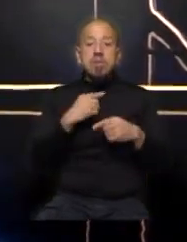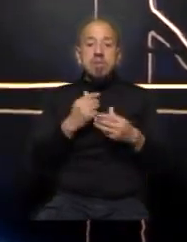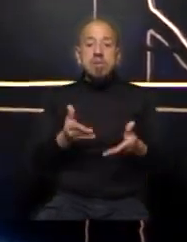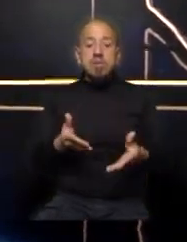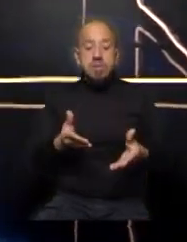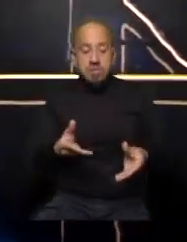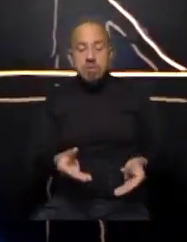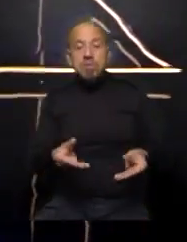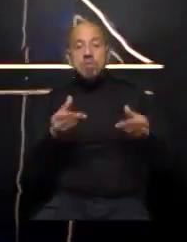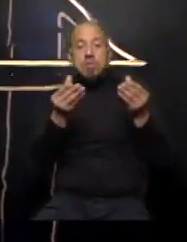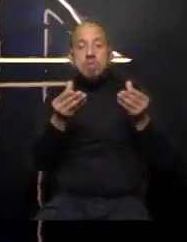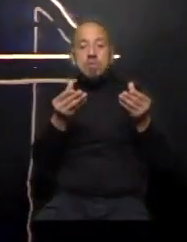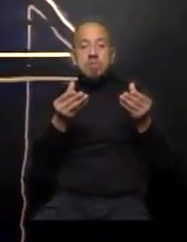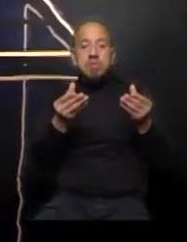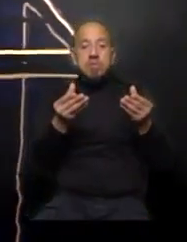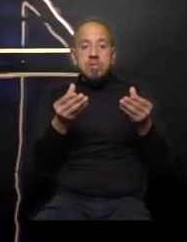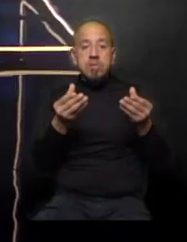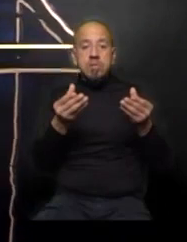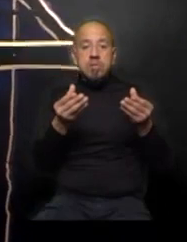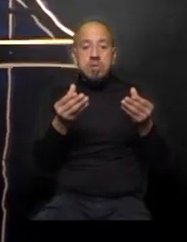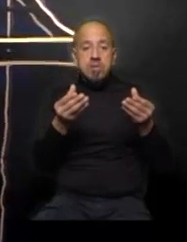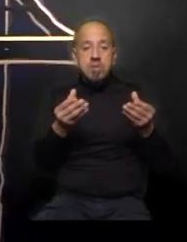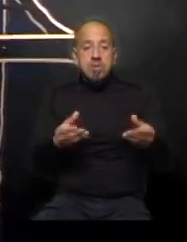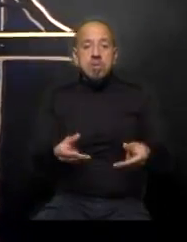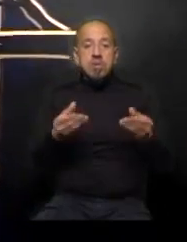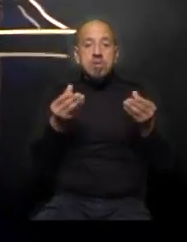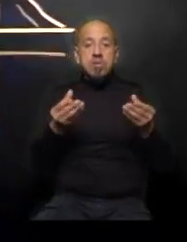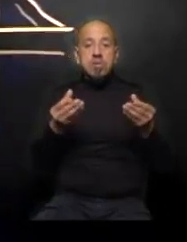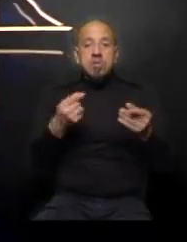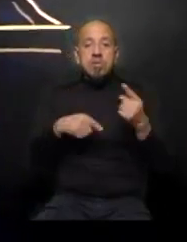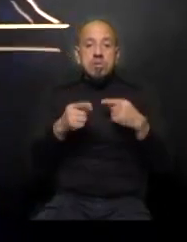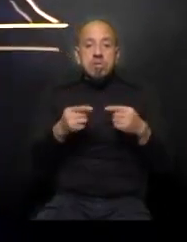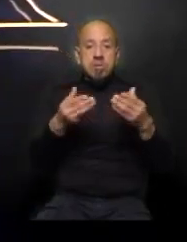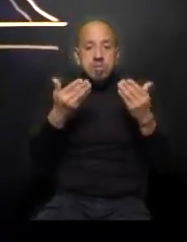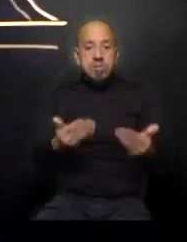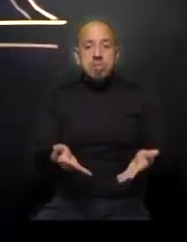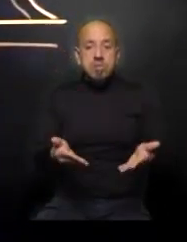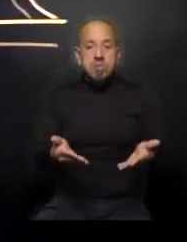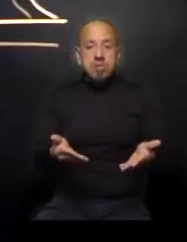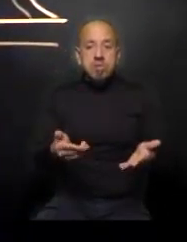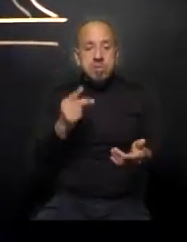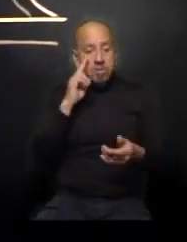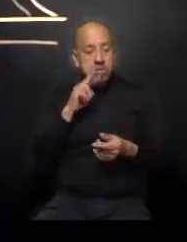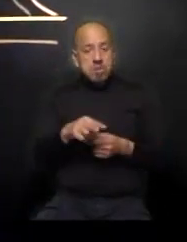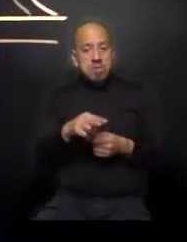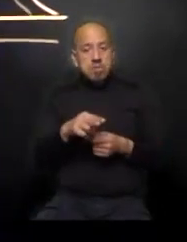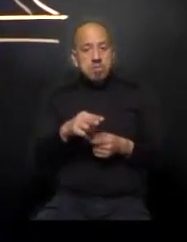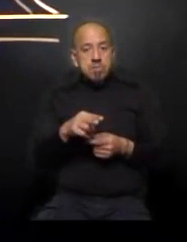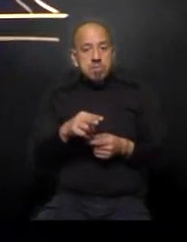luz le dijo Jordán la sirvienta lo levantó pero Enseguida lo dejó caer y se quedó mirando aquel